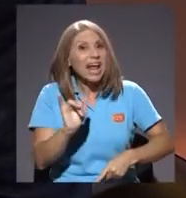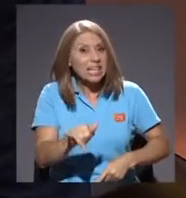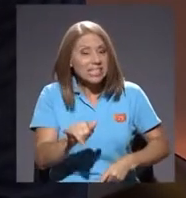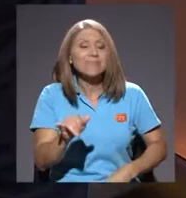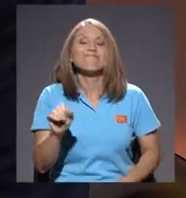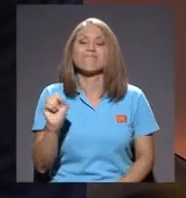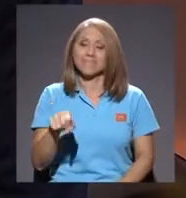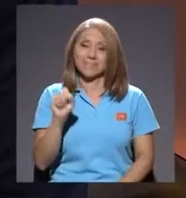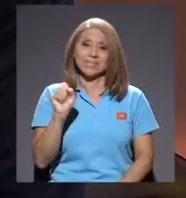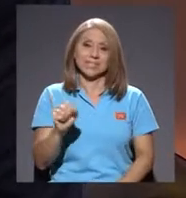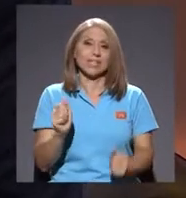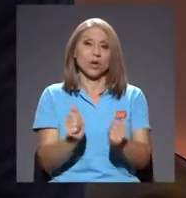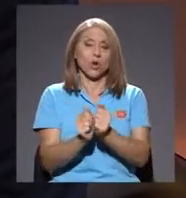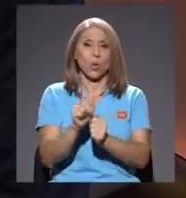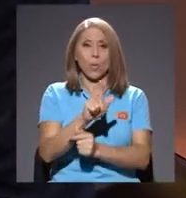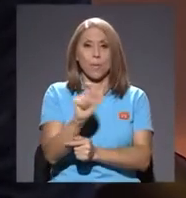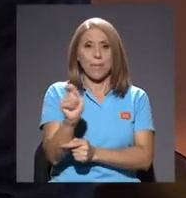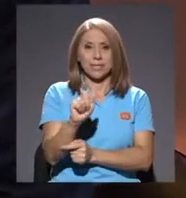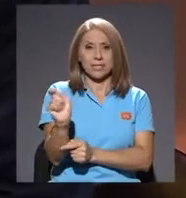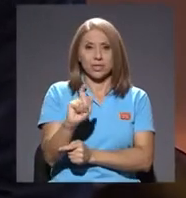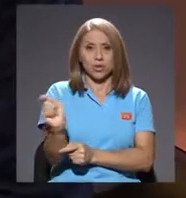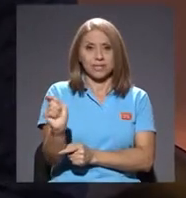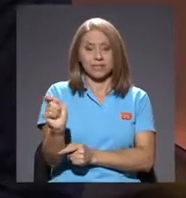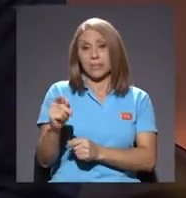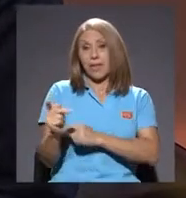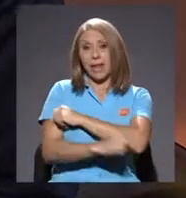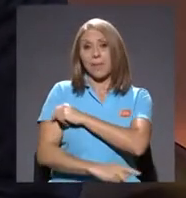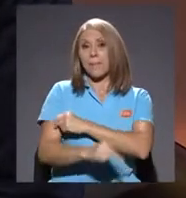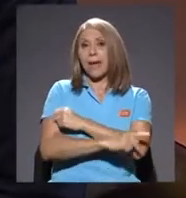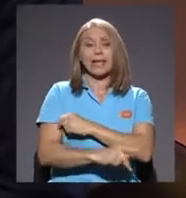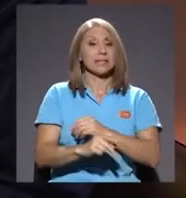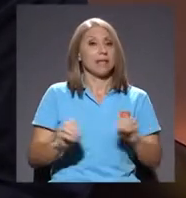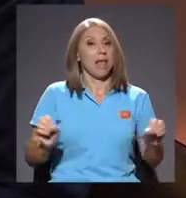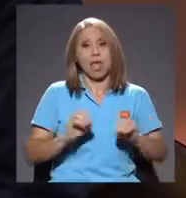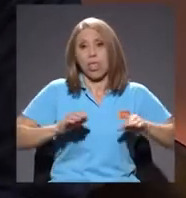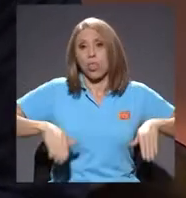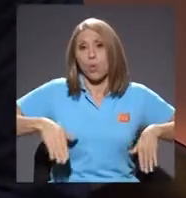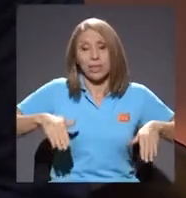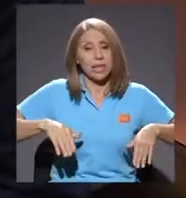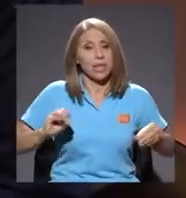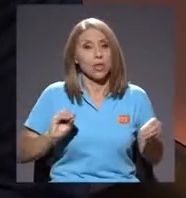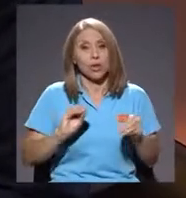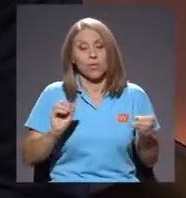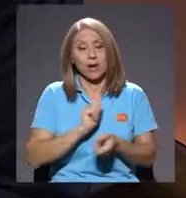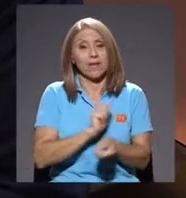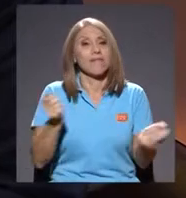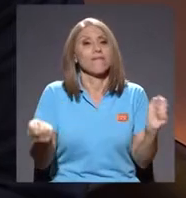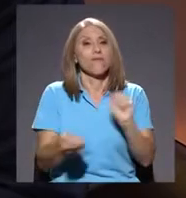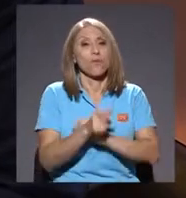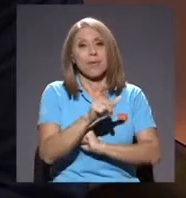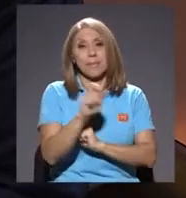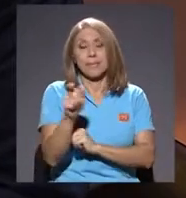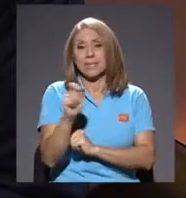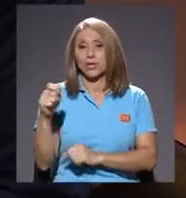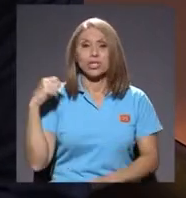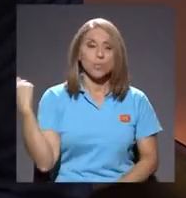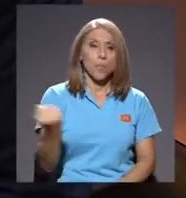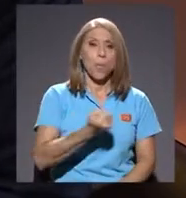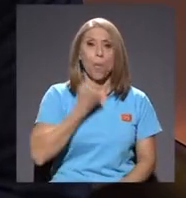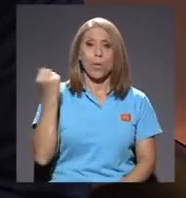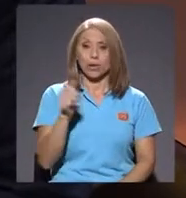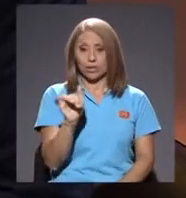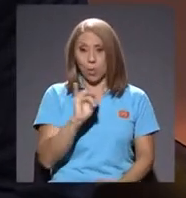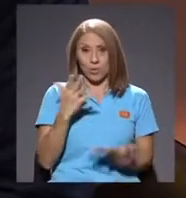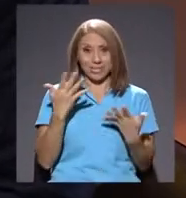el país no ha tenido ninguna reforma de pensiones tan poderosa como esta que se ha probado y hay una característica muy importante